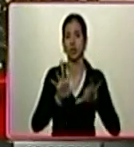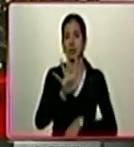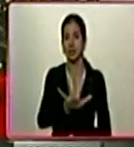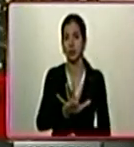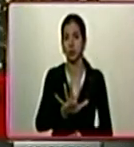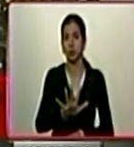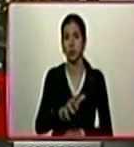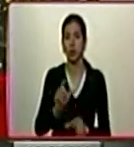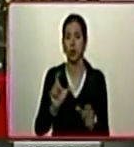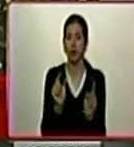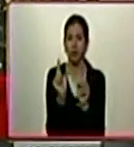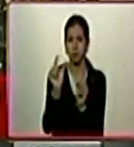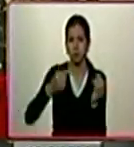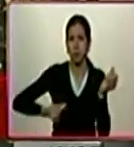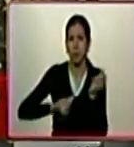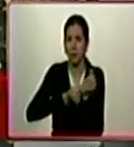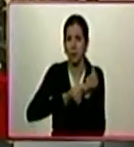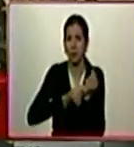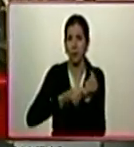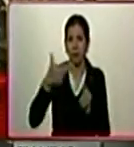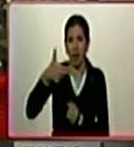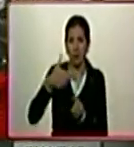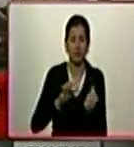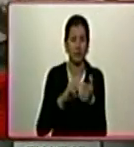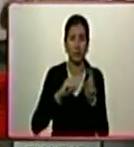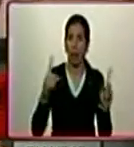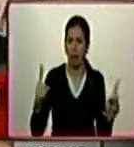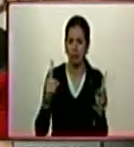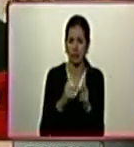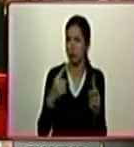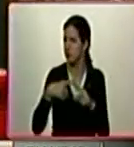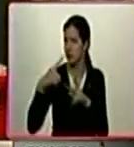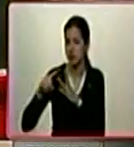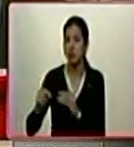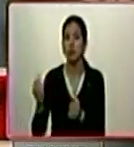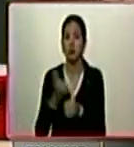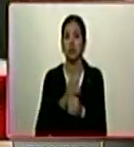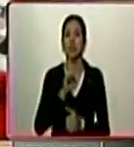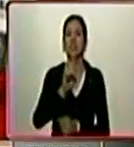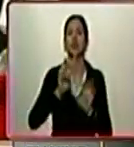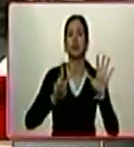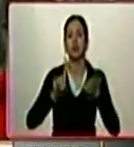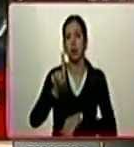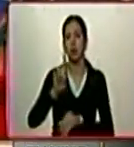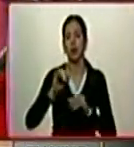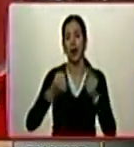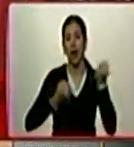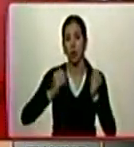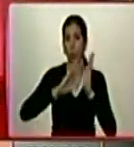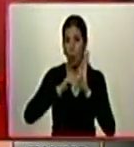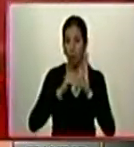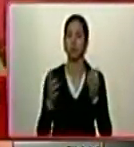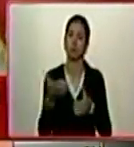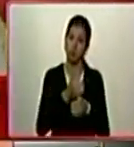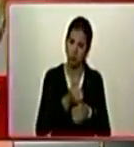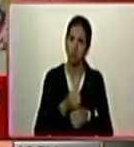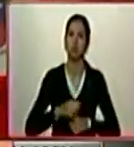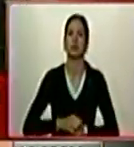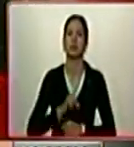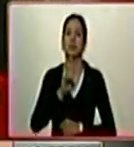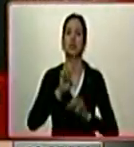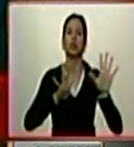35.585 cartuchos de diferente calibre. Hemos recuperado 171 vehículos, hemos recuperado